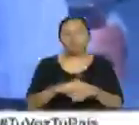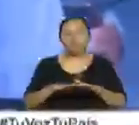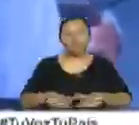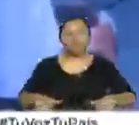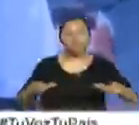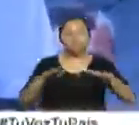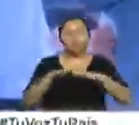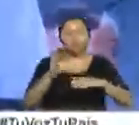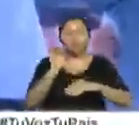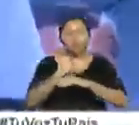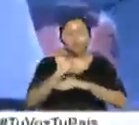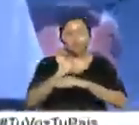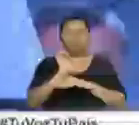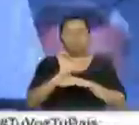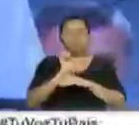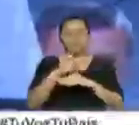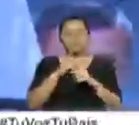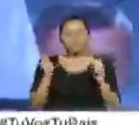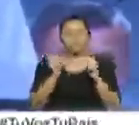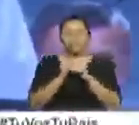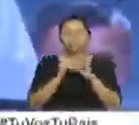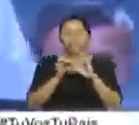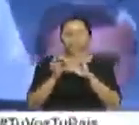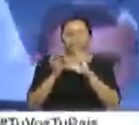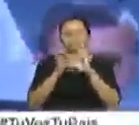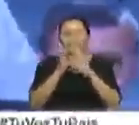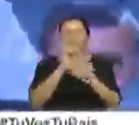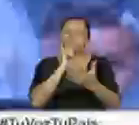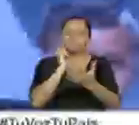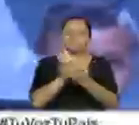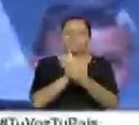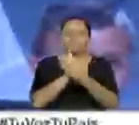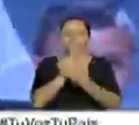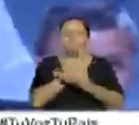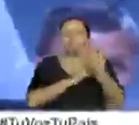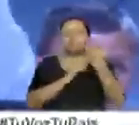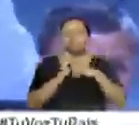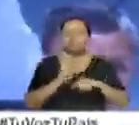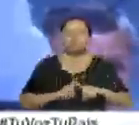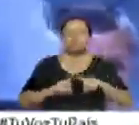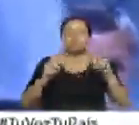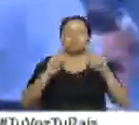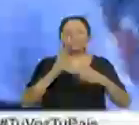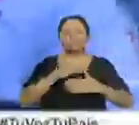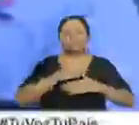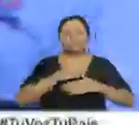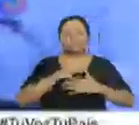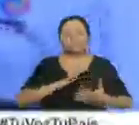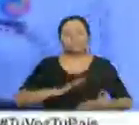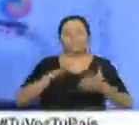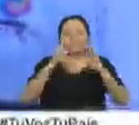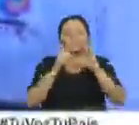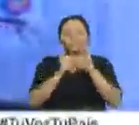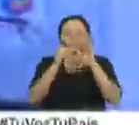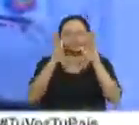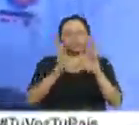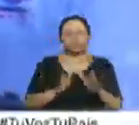ecuatoriano, juntos creamos una verdadera leyenda, nuestra Revolución